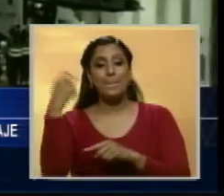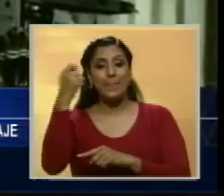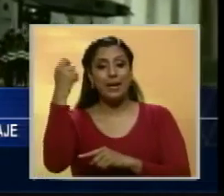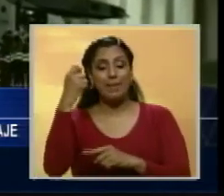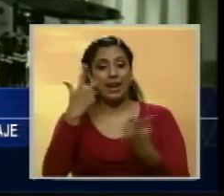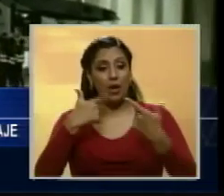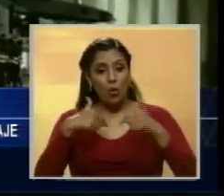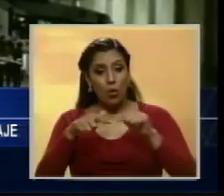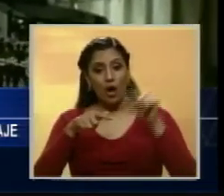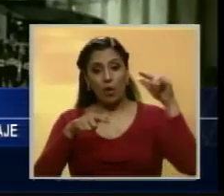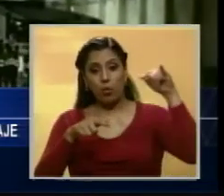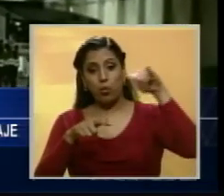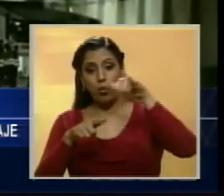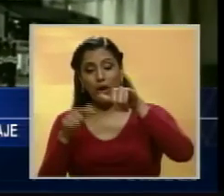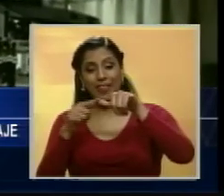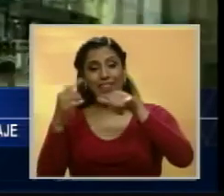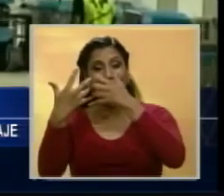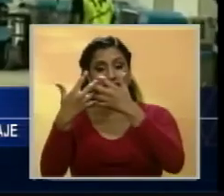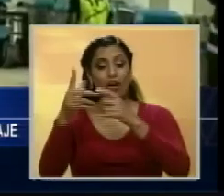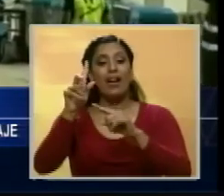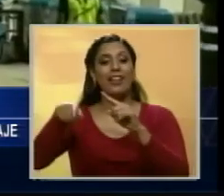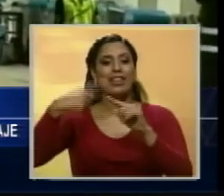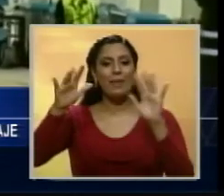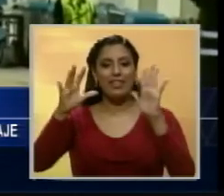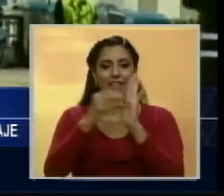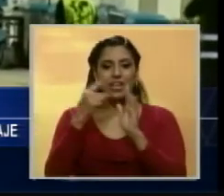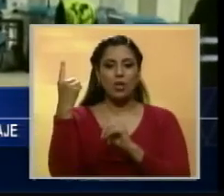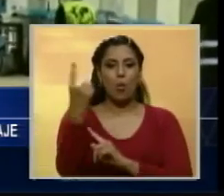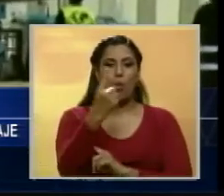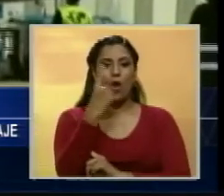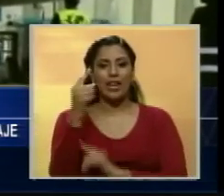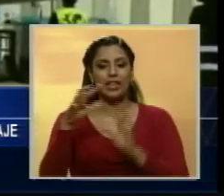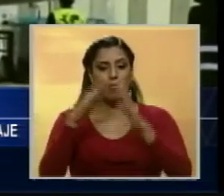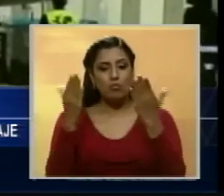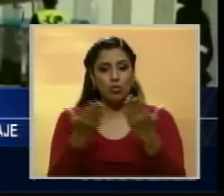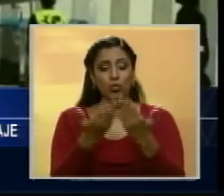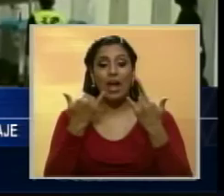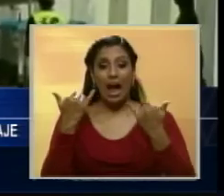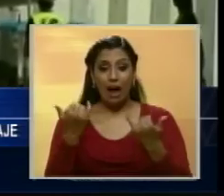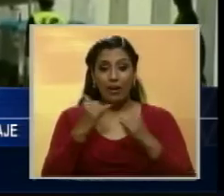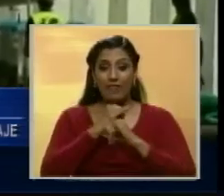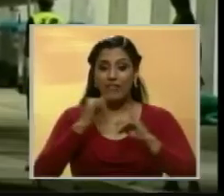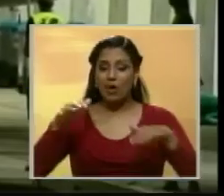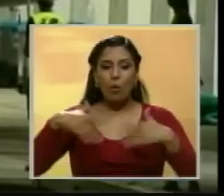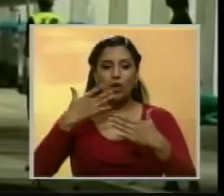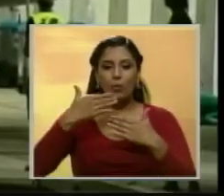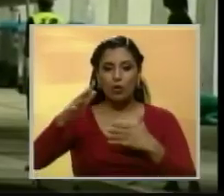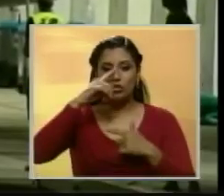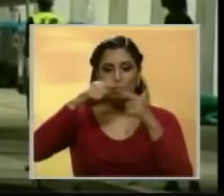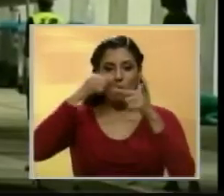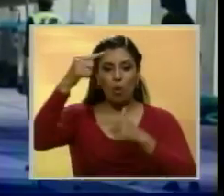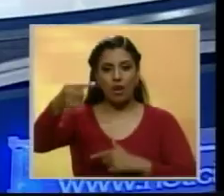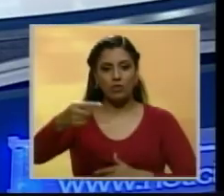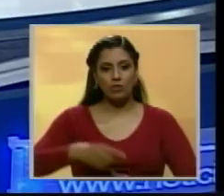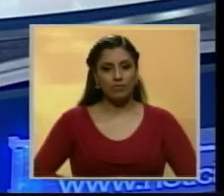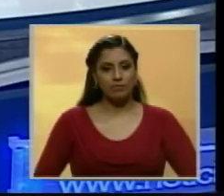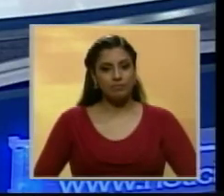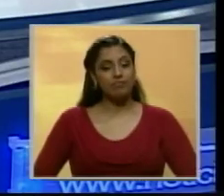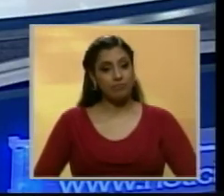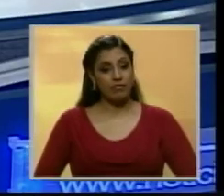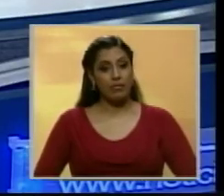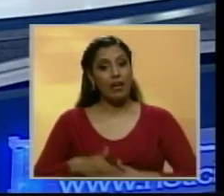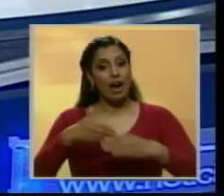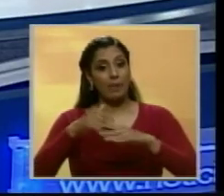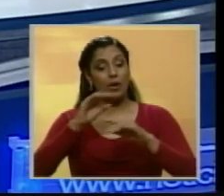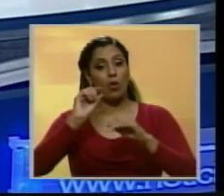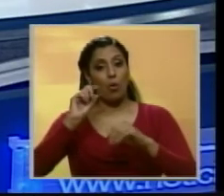etapa de vuelo en la nación norteamericana y la 10ª en su vuelta al mundo. Está previsto que culmine su viaje el próximo año.